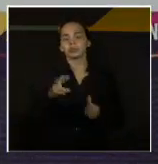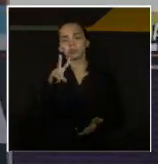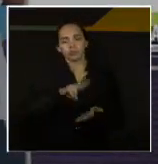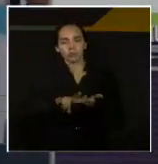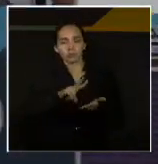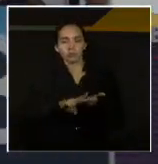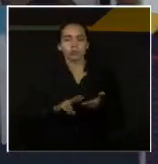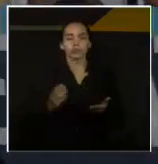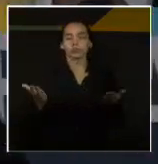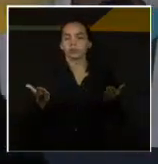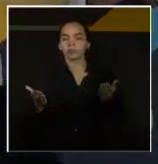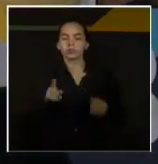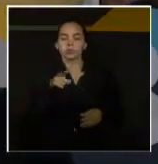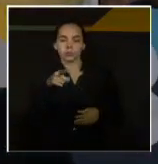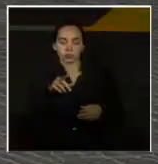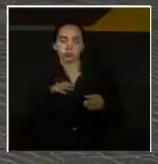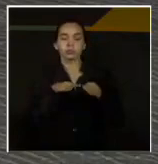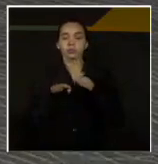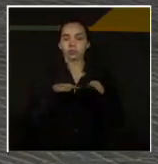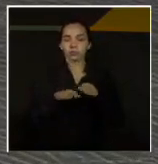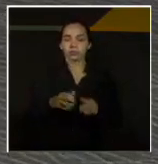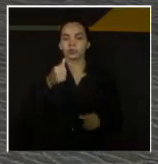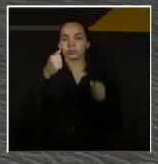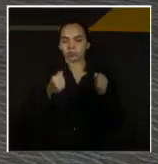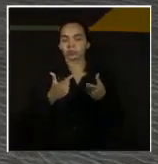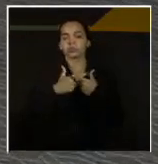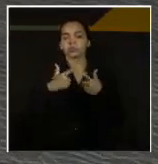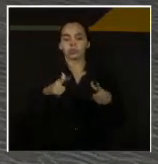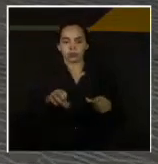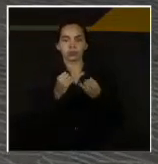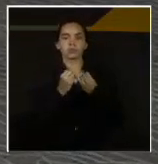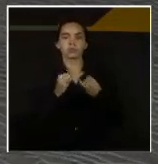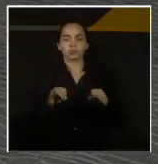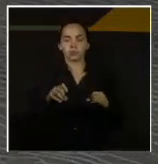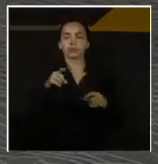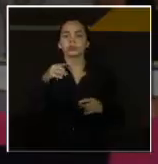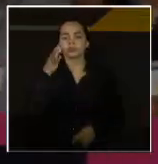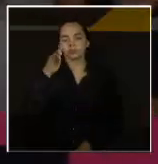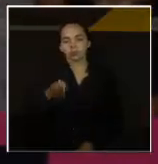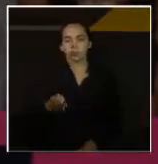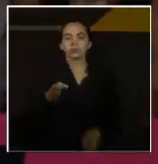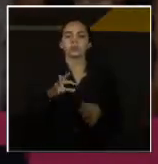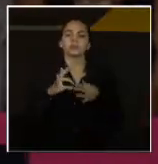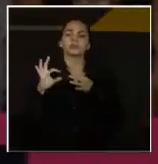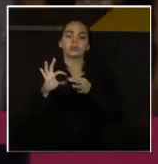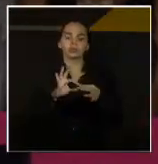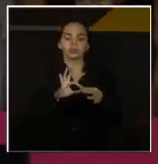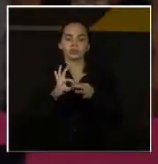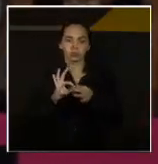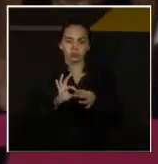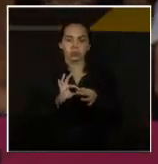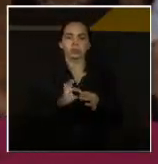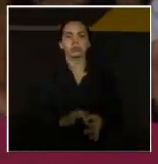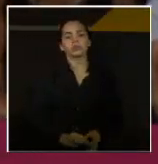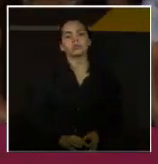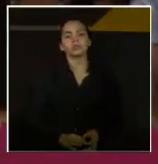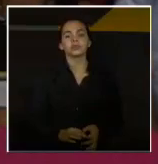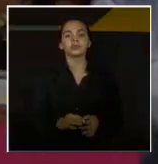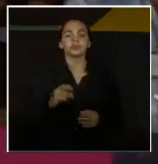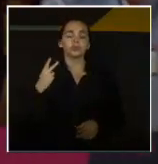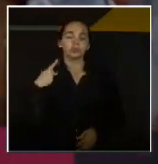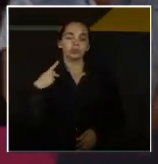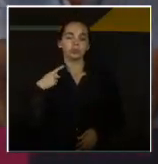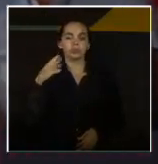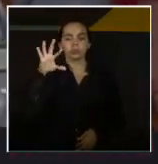actúe como debe actuar un fiscal autónomo. Definitivamente, las organizaciones civiles y la sociedad son los que deben elegir